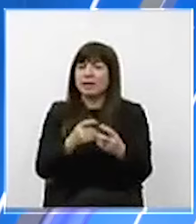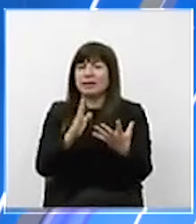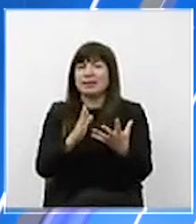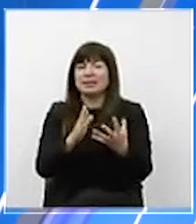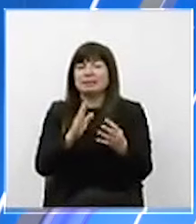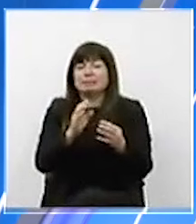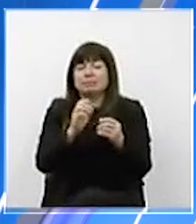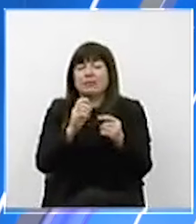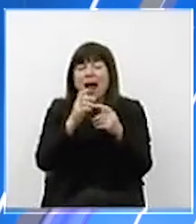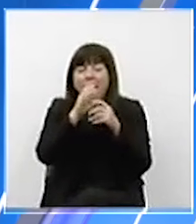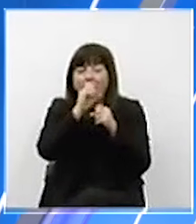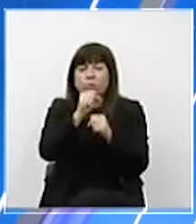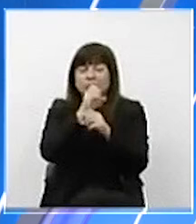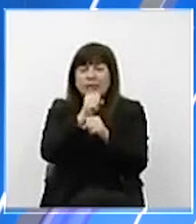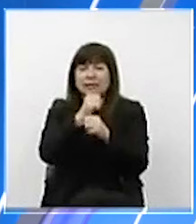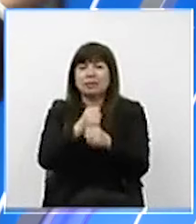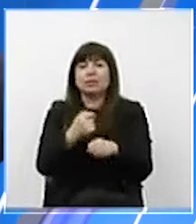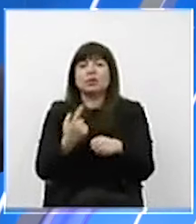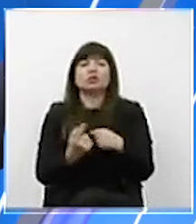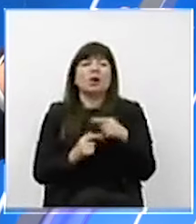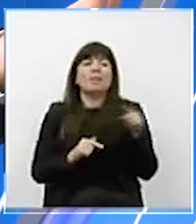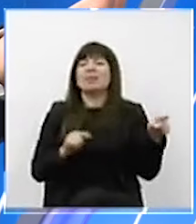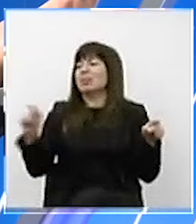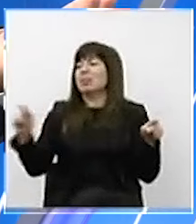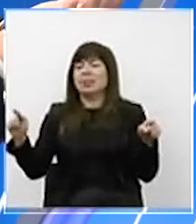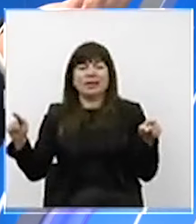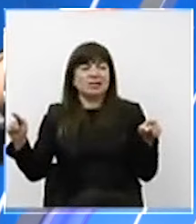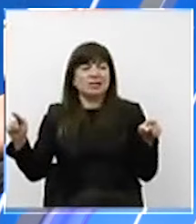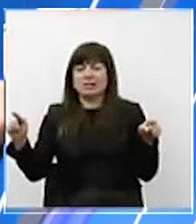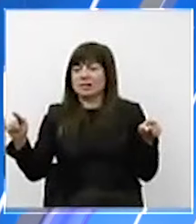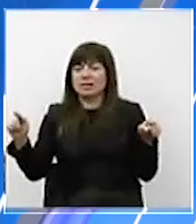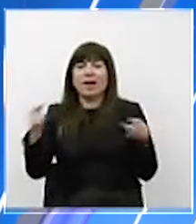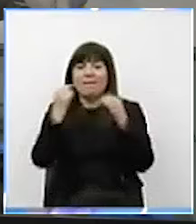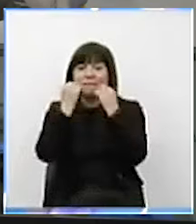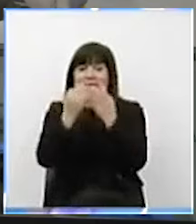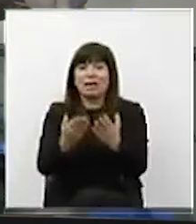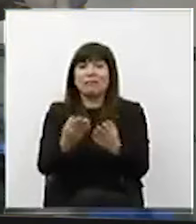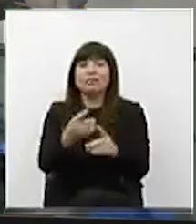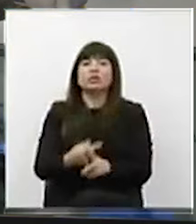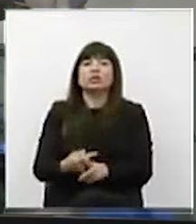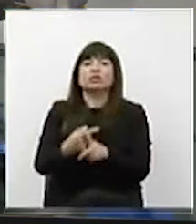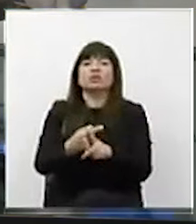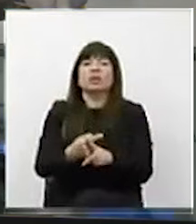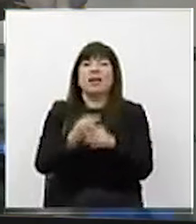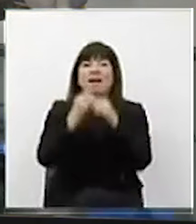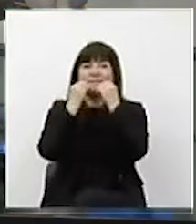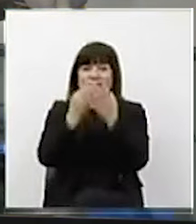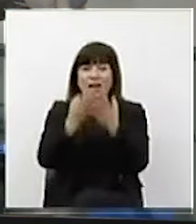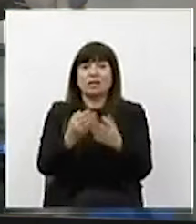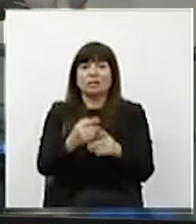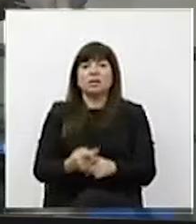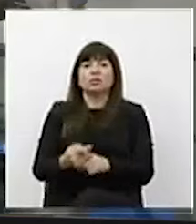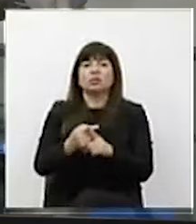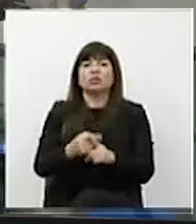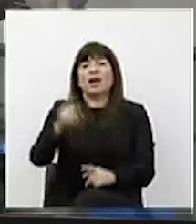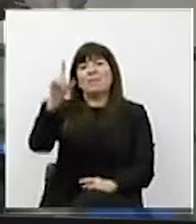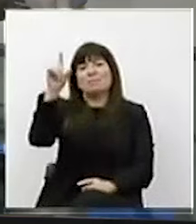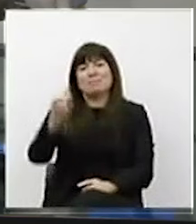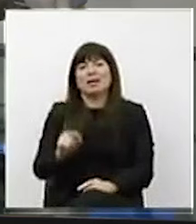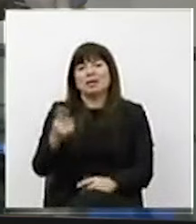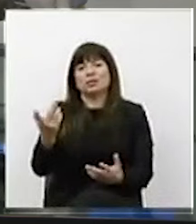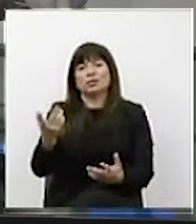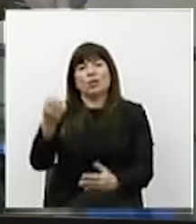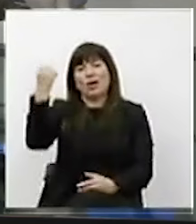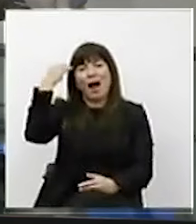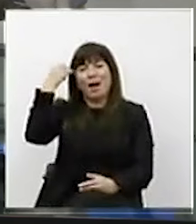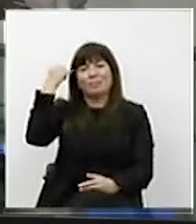de manera de que no por tomar un lado o el otro, al final el beneficio como sociedad, el bienestar social, sea menor por no haber tenido